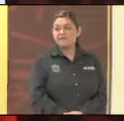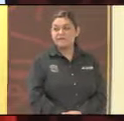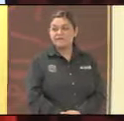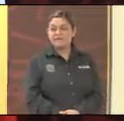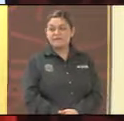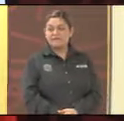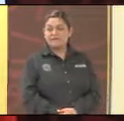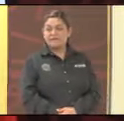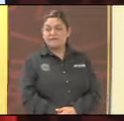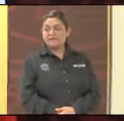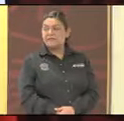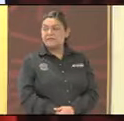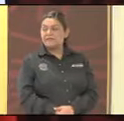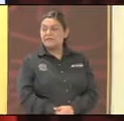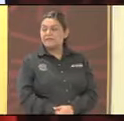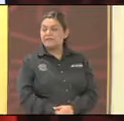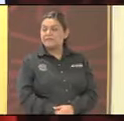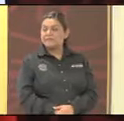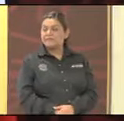¿Sí está o no?